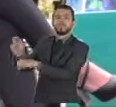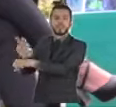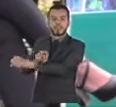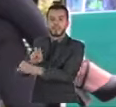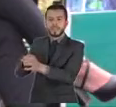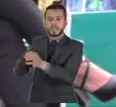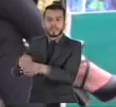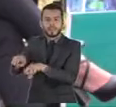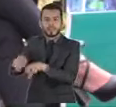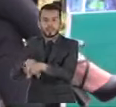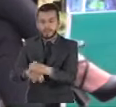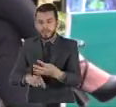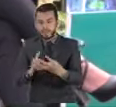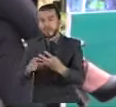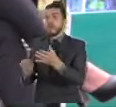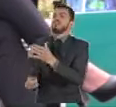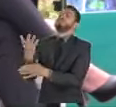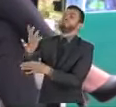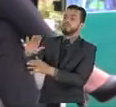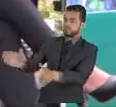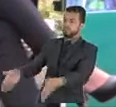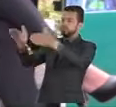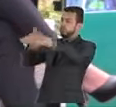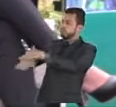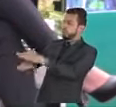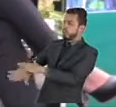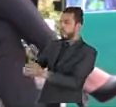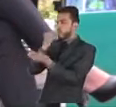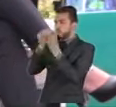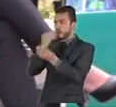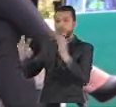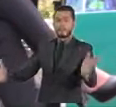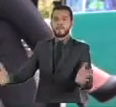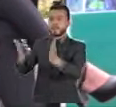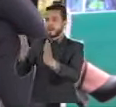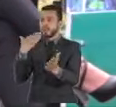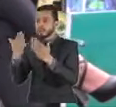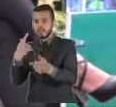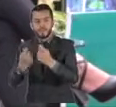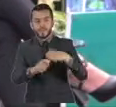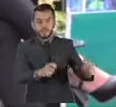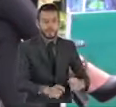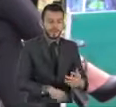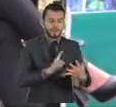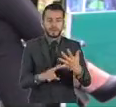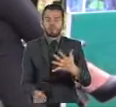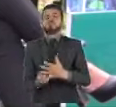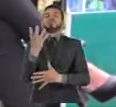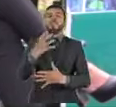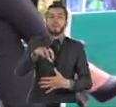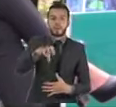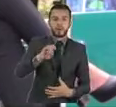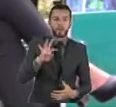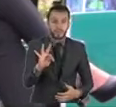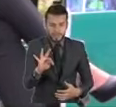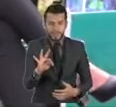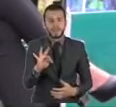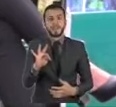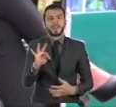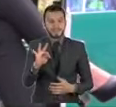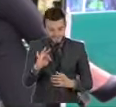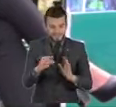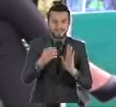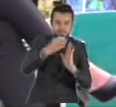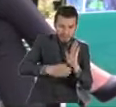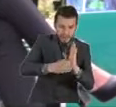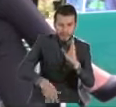sistema de seguridad y abastecimiento alimentario de la región metropolitana, expedir el POT con sus respectivos instrumentos